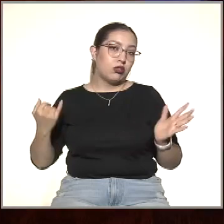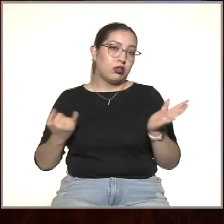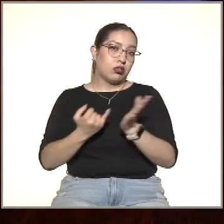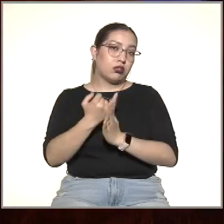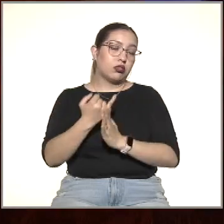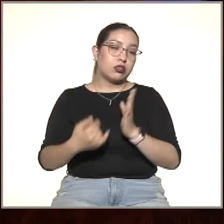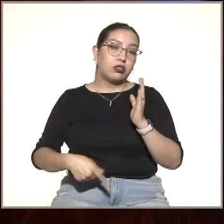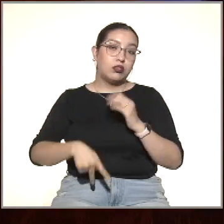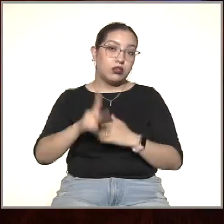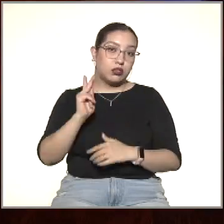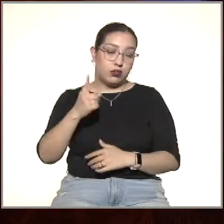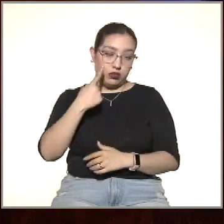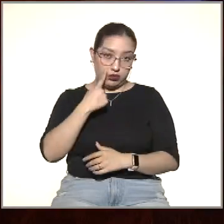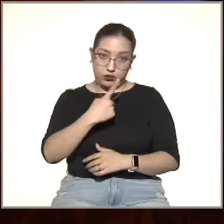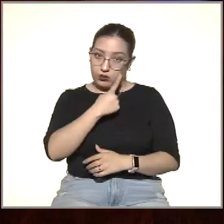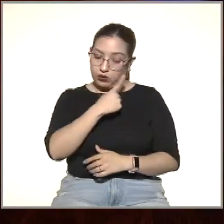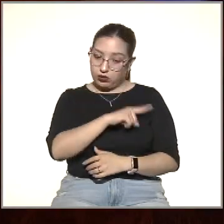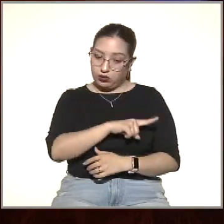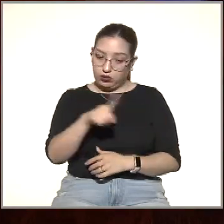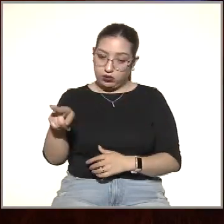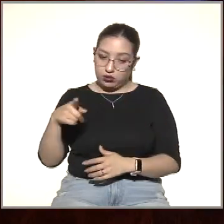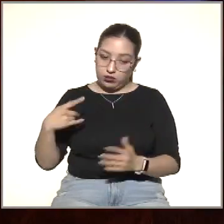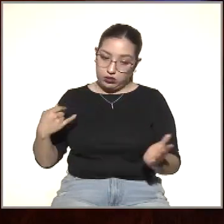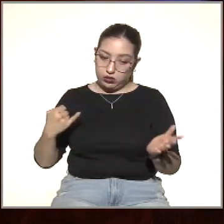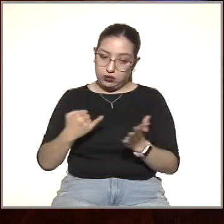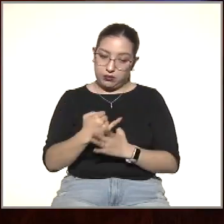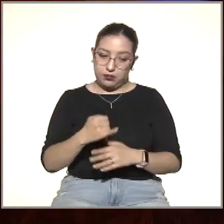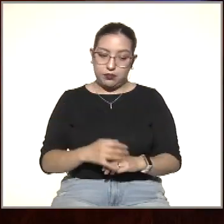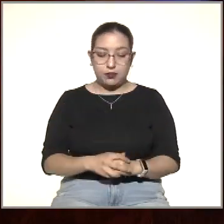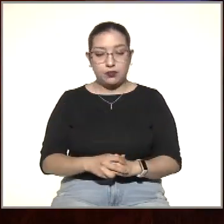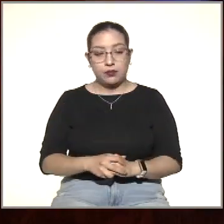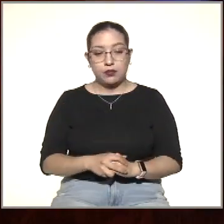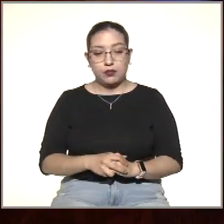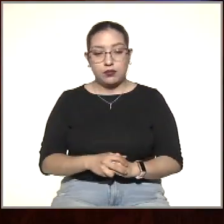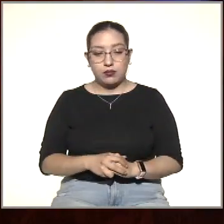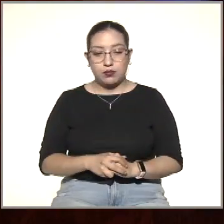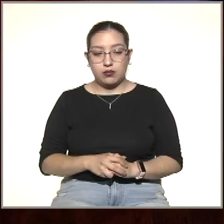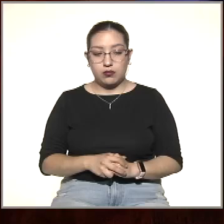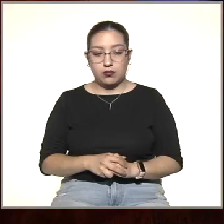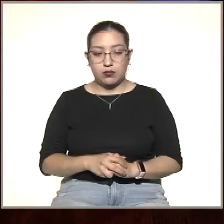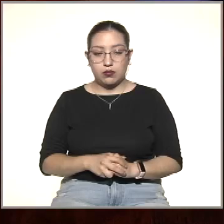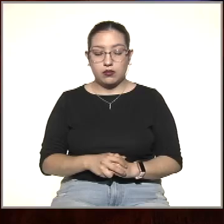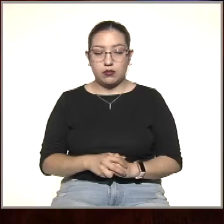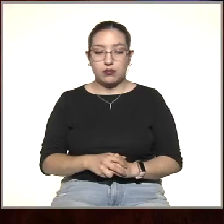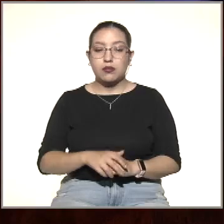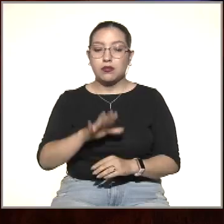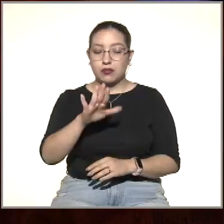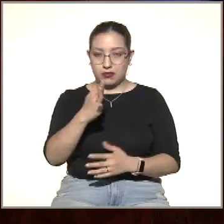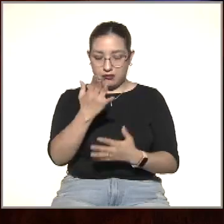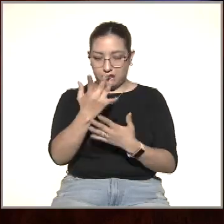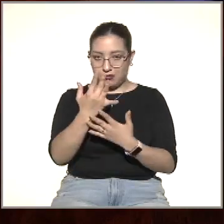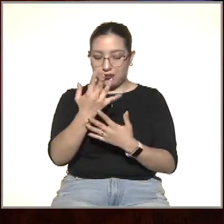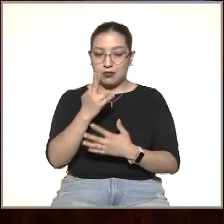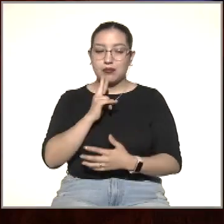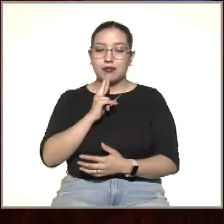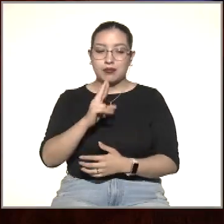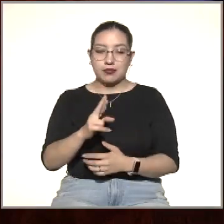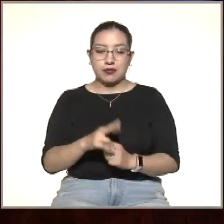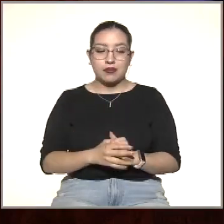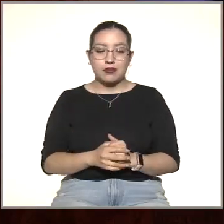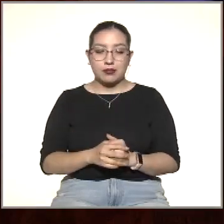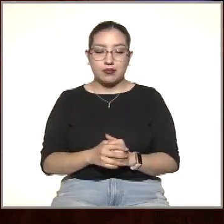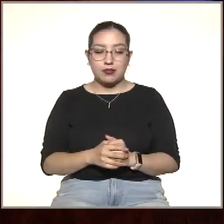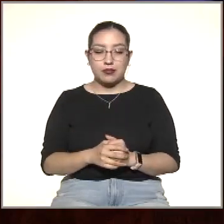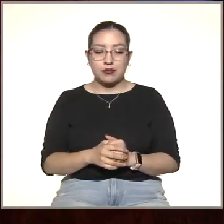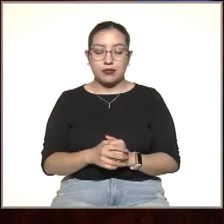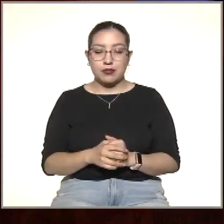en nosotros y no en las personas que emiten la palabra. Antes de que me respondan los especialistas y que nos diga también Cris